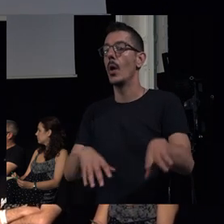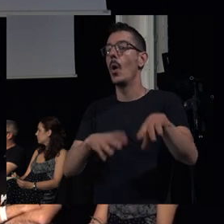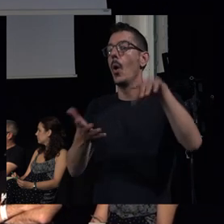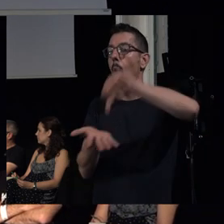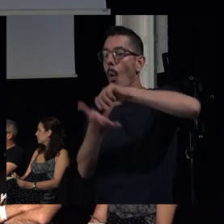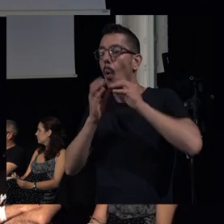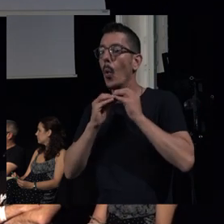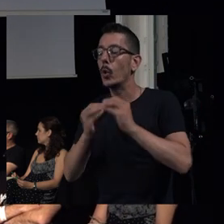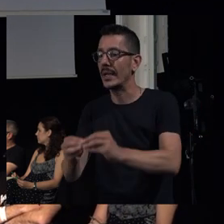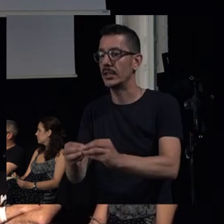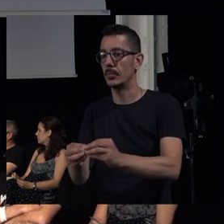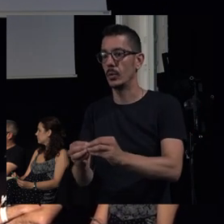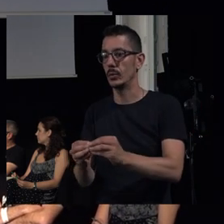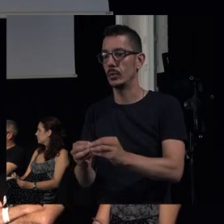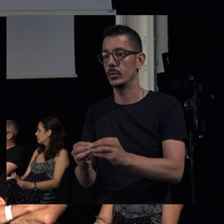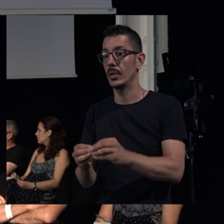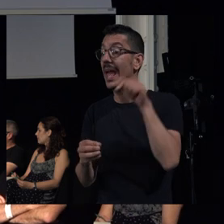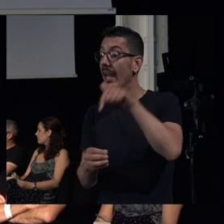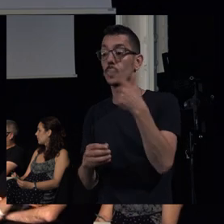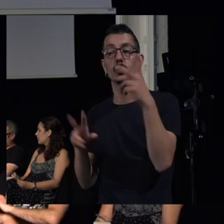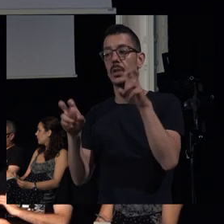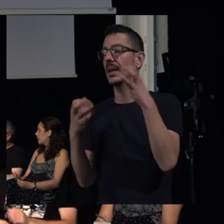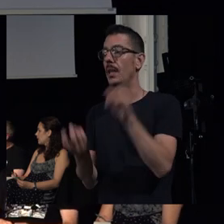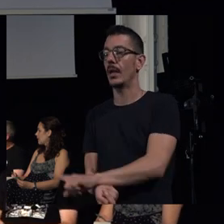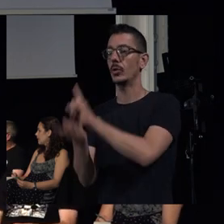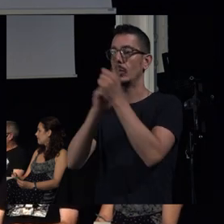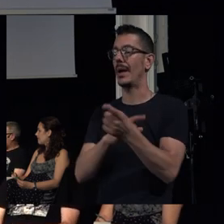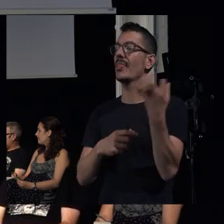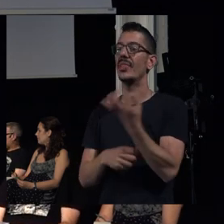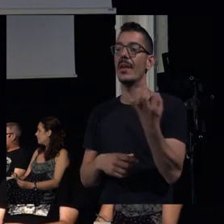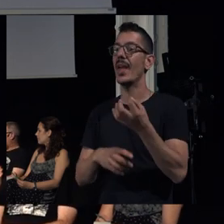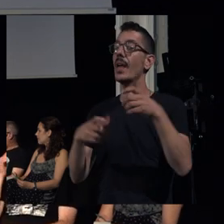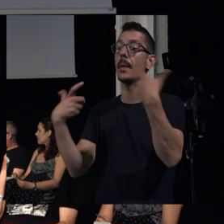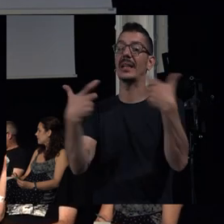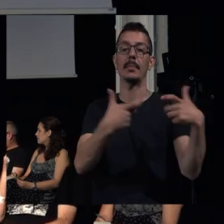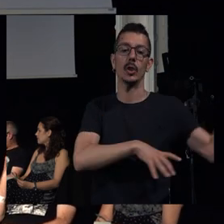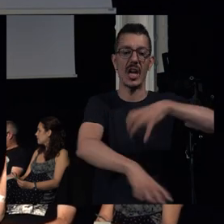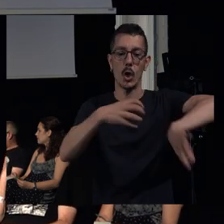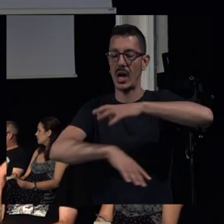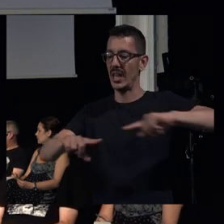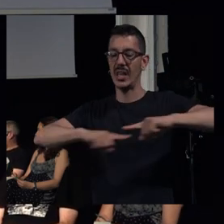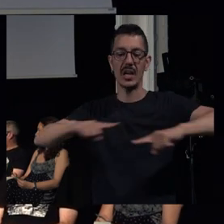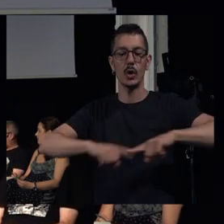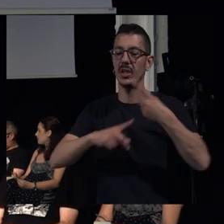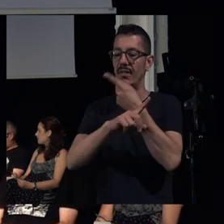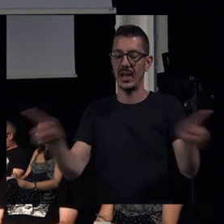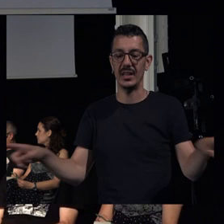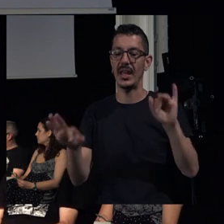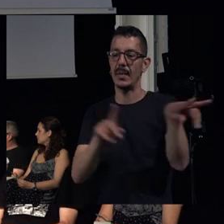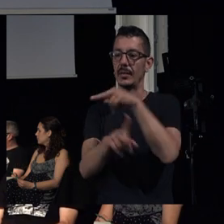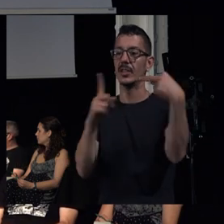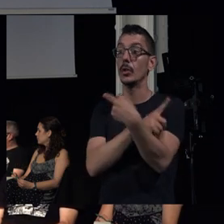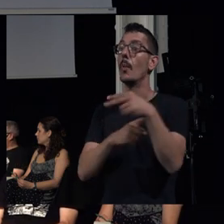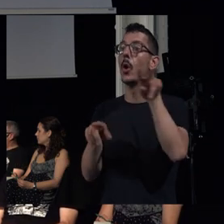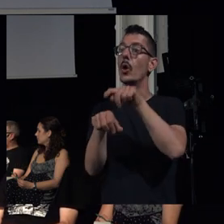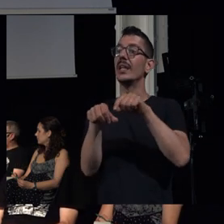¿no? Entonces, esta es una cuestión que tiene que cambiar. Es decir, hay que reorganizar los departamentos y además hay que reorganizarlos a través de una visión de política